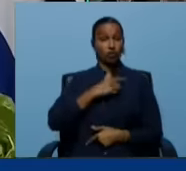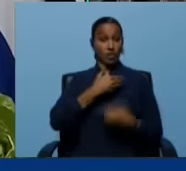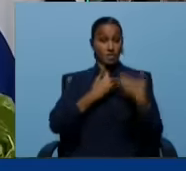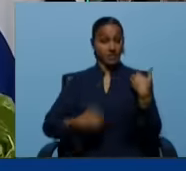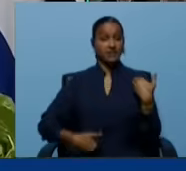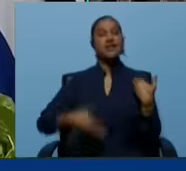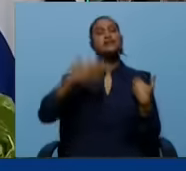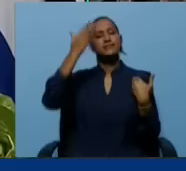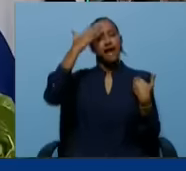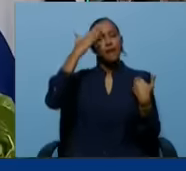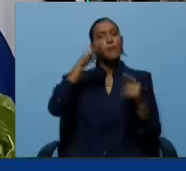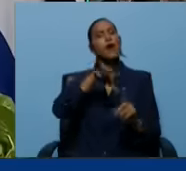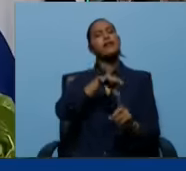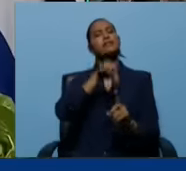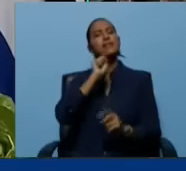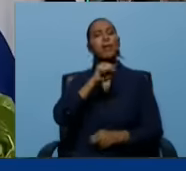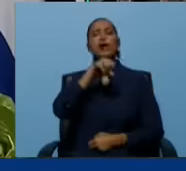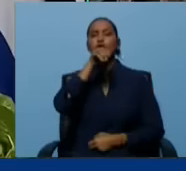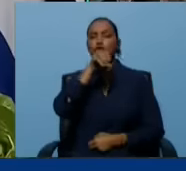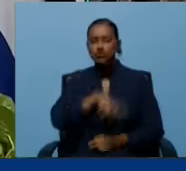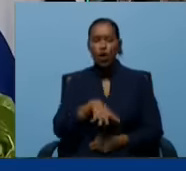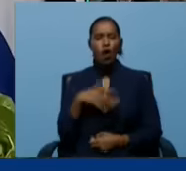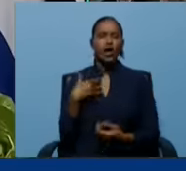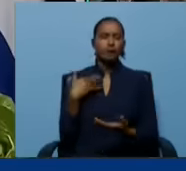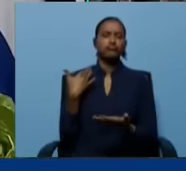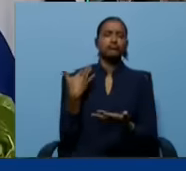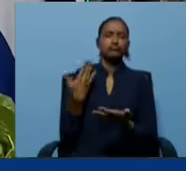hermanos pueblos del Caribe,